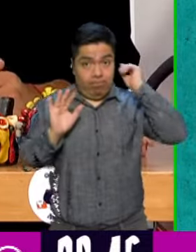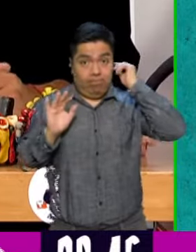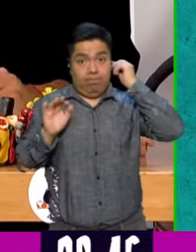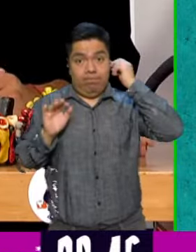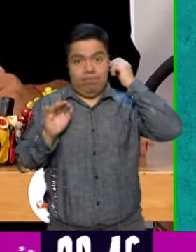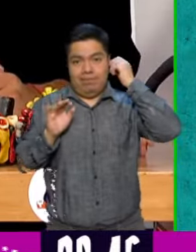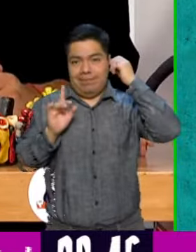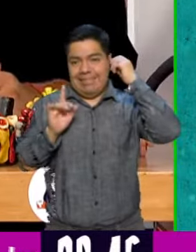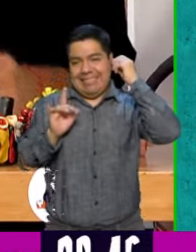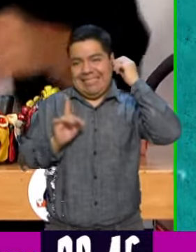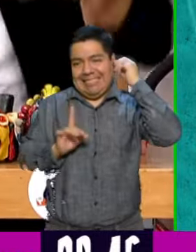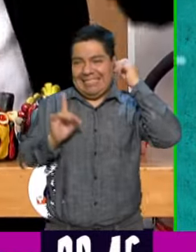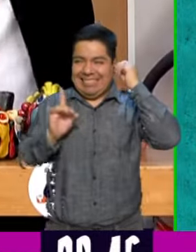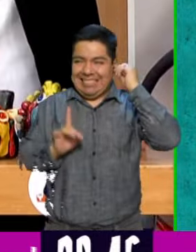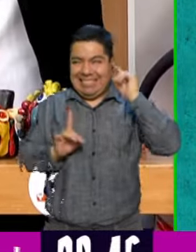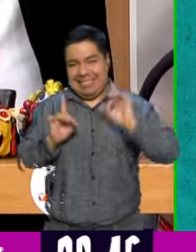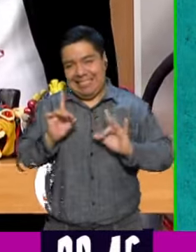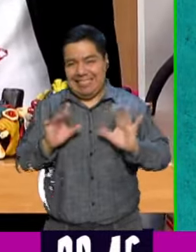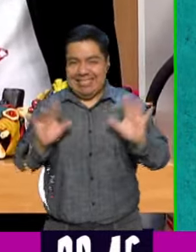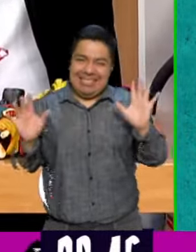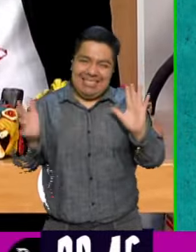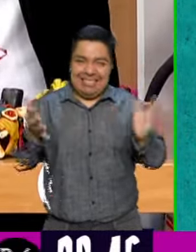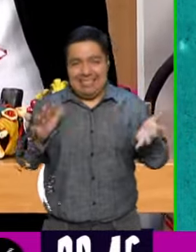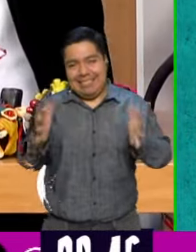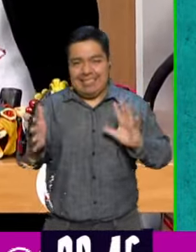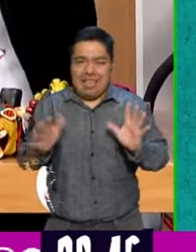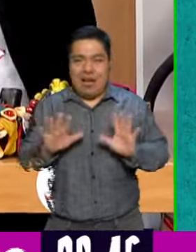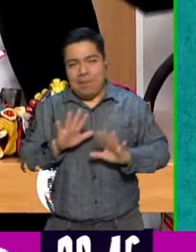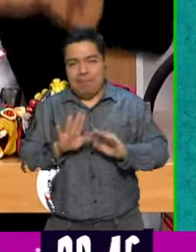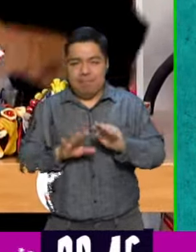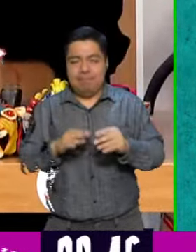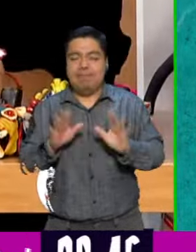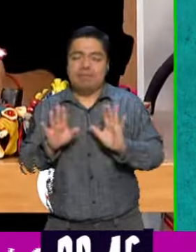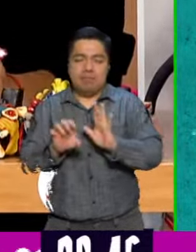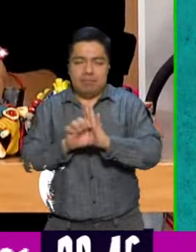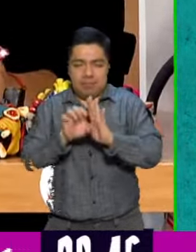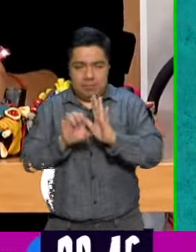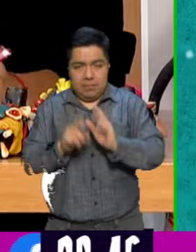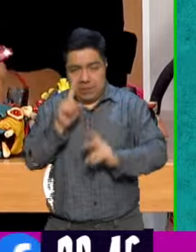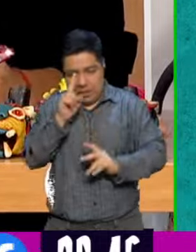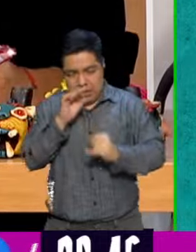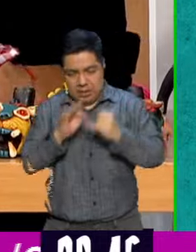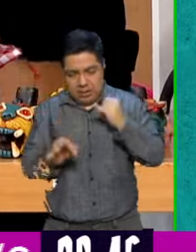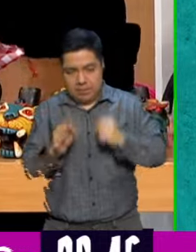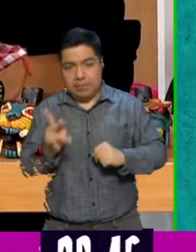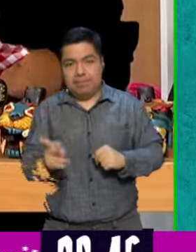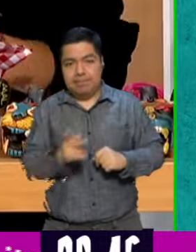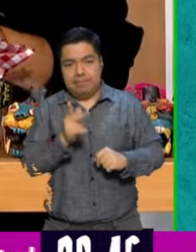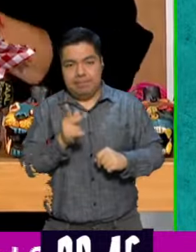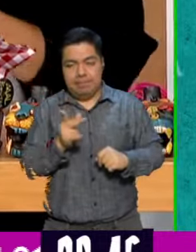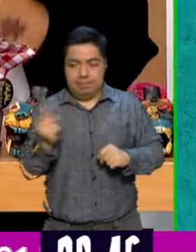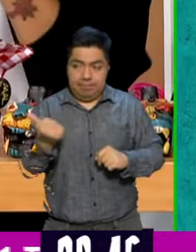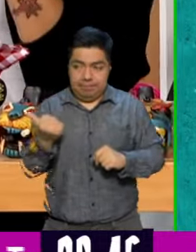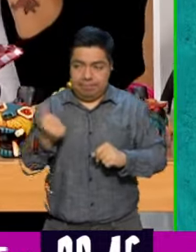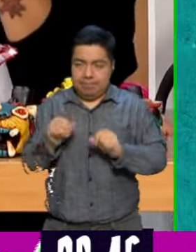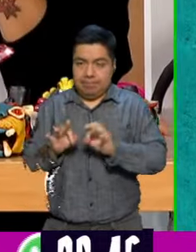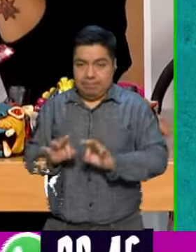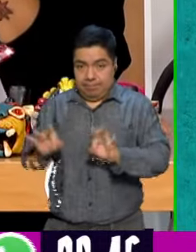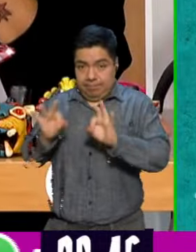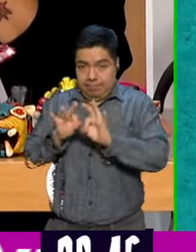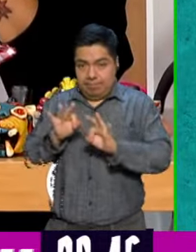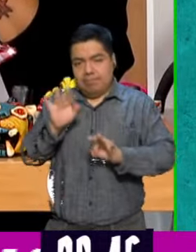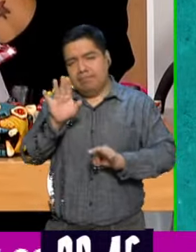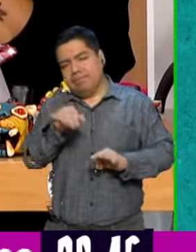Pues... ¡Lo dudaste! Todavía no. Yo tengo una última pregunta, Charro. A ver, una pregunta importante de Jesús.